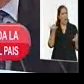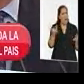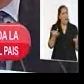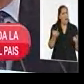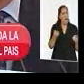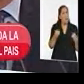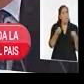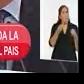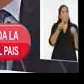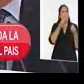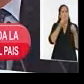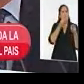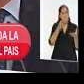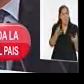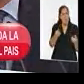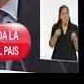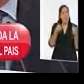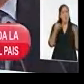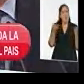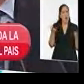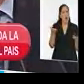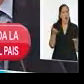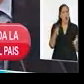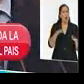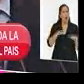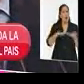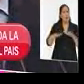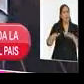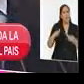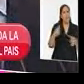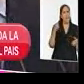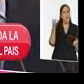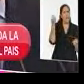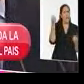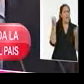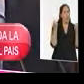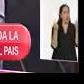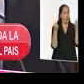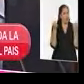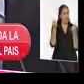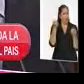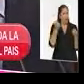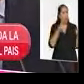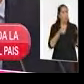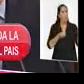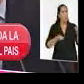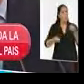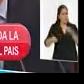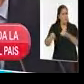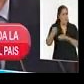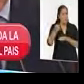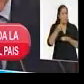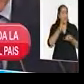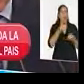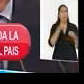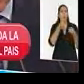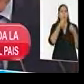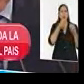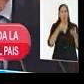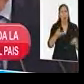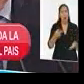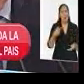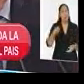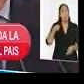por poquito, pero pierde? ¿Y qué pueden garantizarle ustedes en el espacio con Massa? A ver, primero yo creo